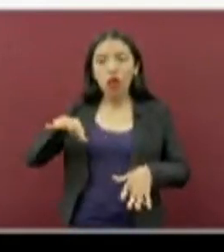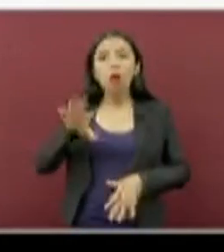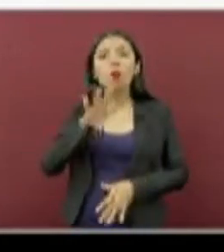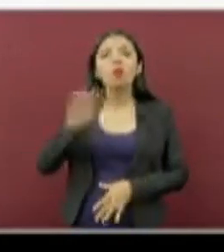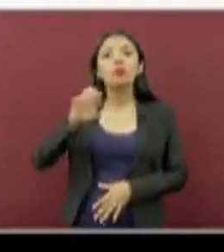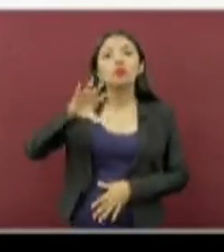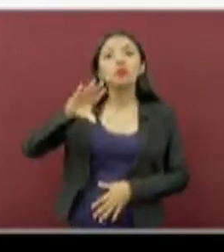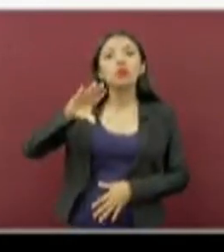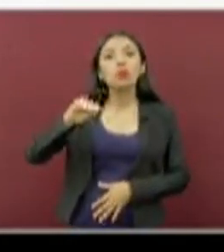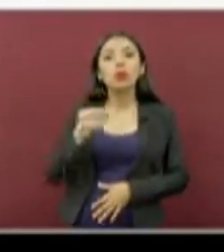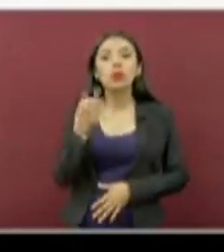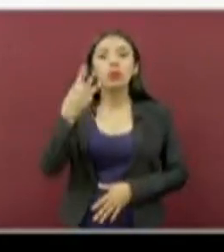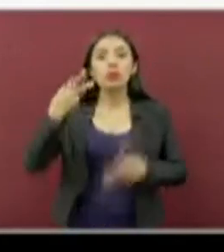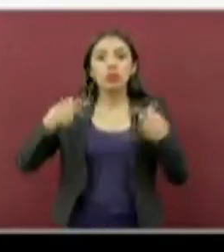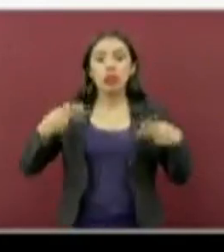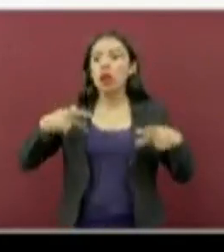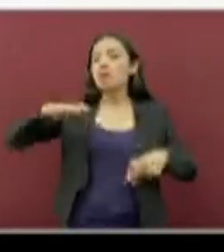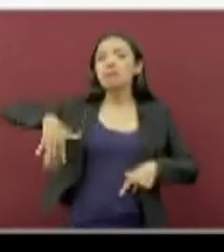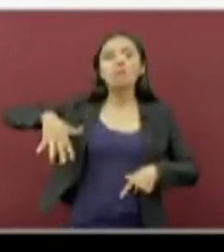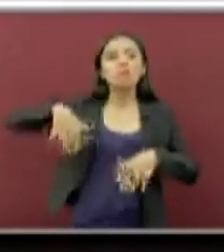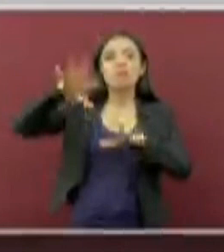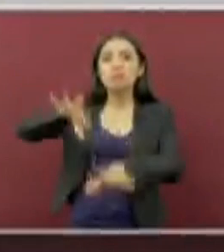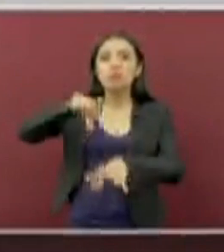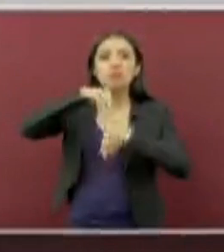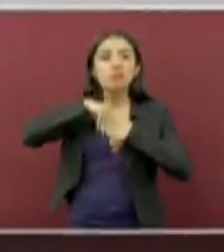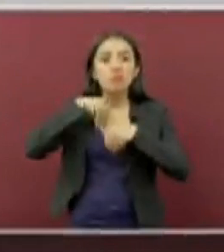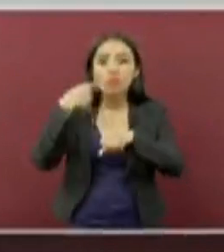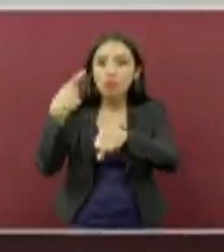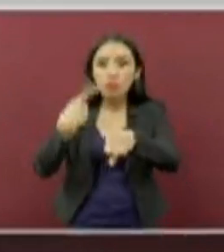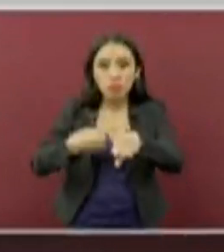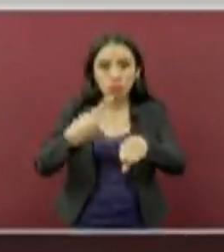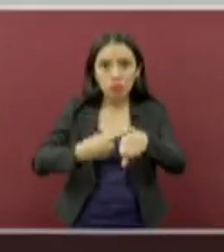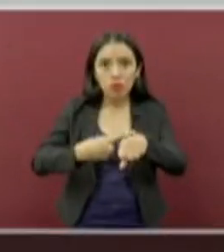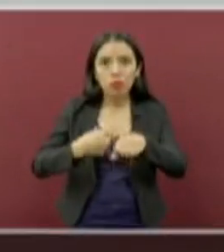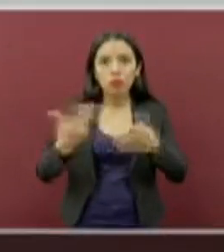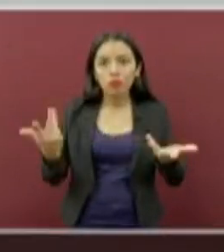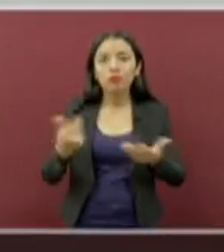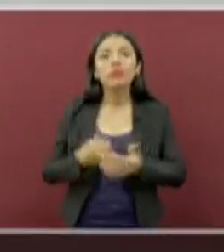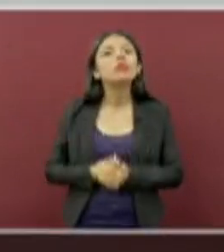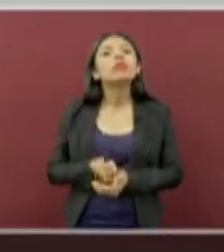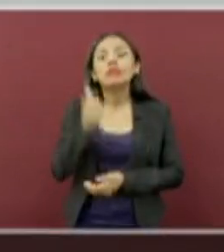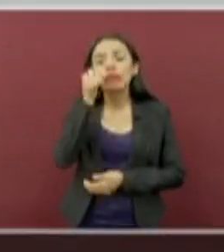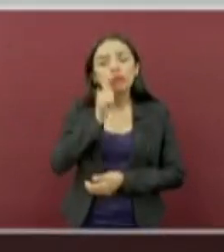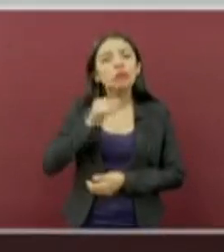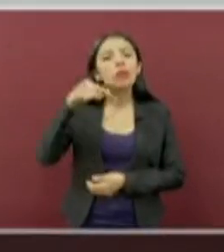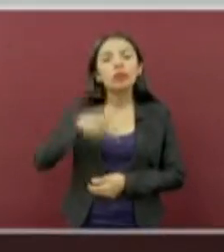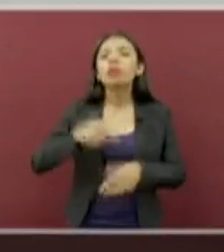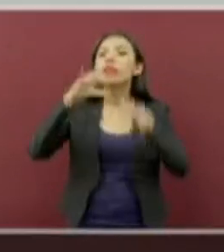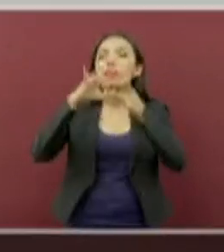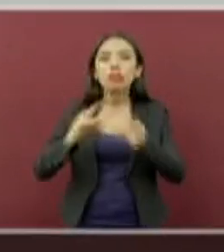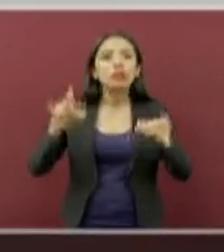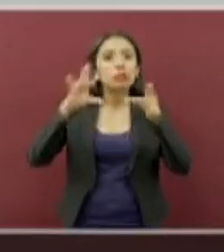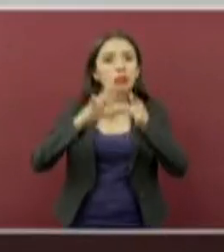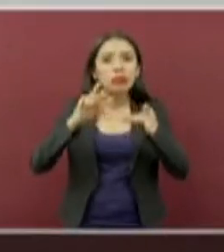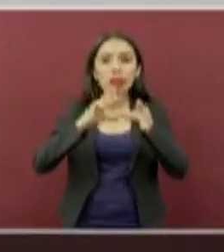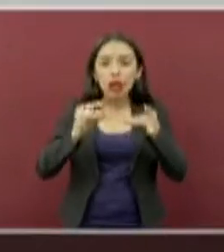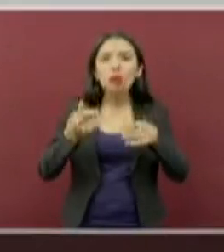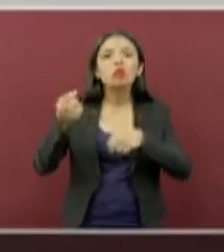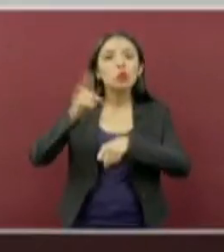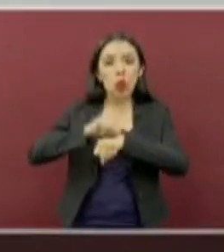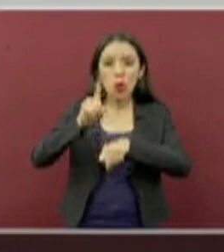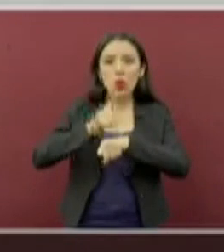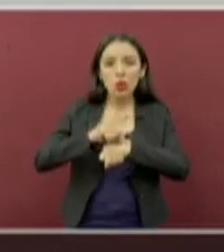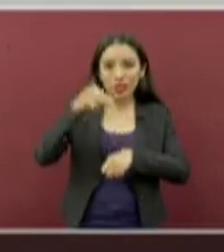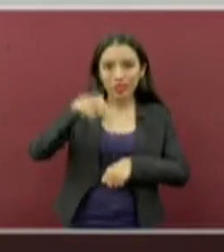493 desarrollaron su padecimiento recientemente. Y como lo hemos mencionado en la conferencia de noche a noche,